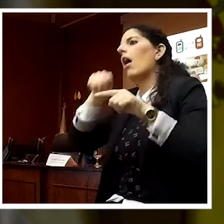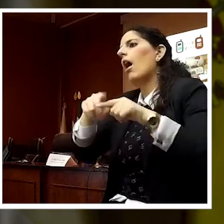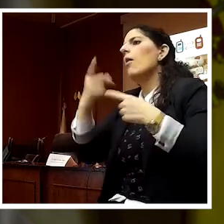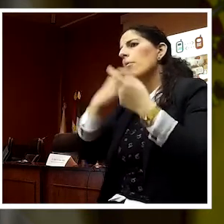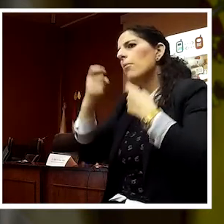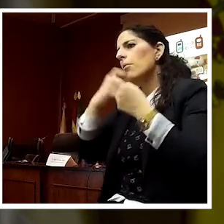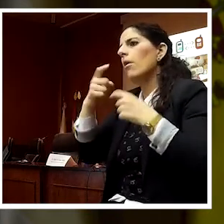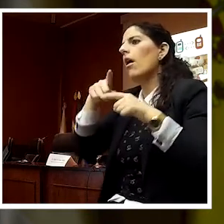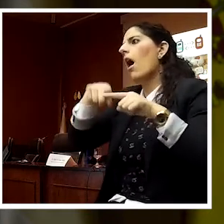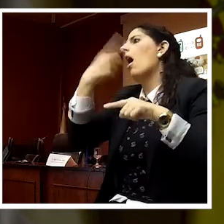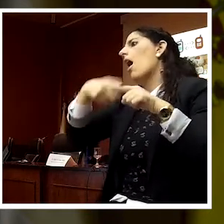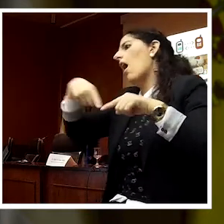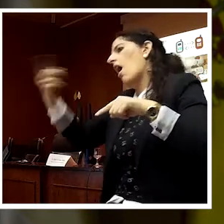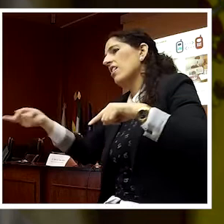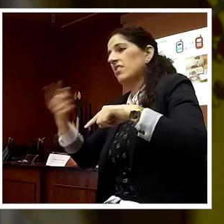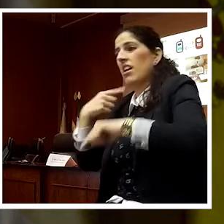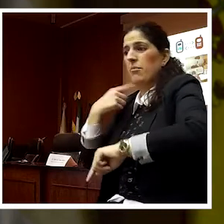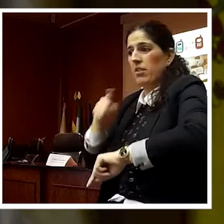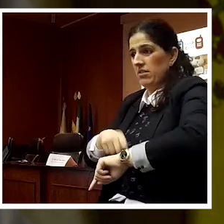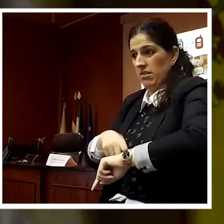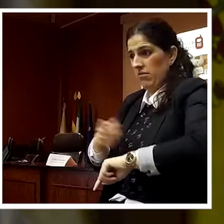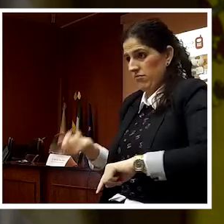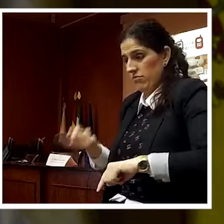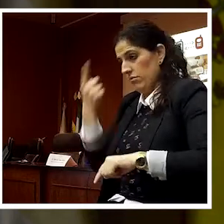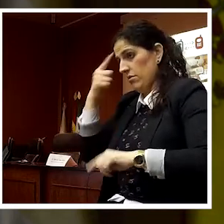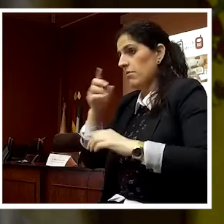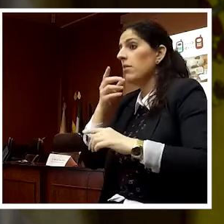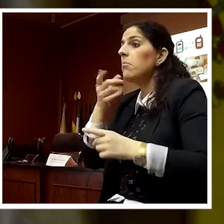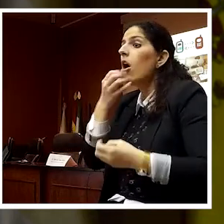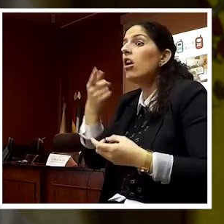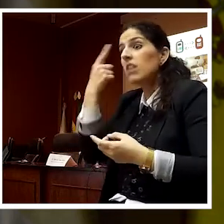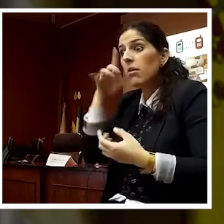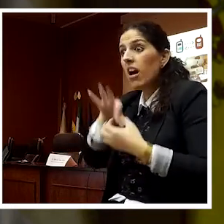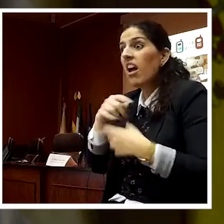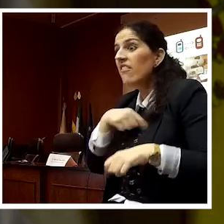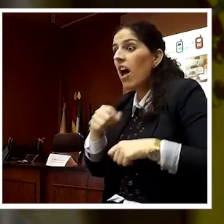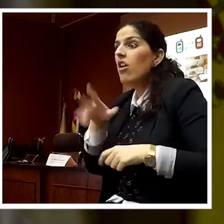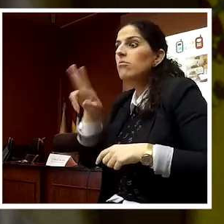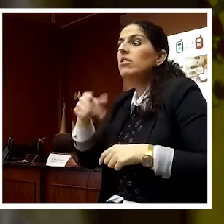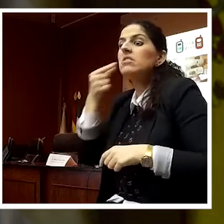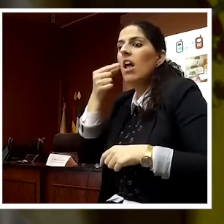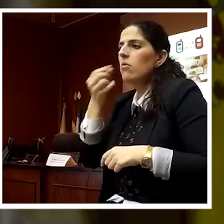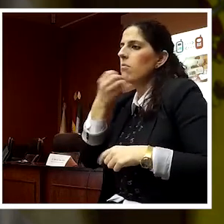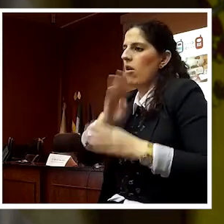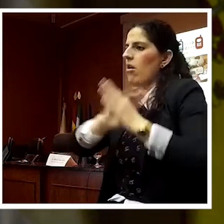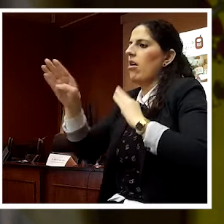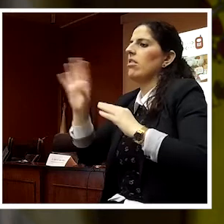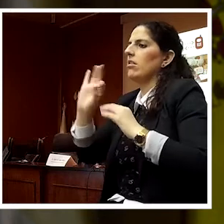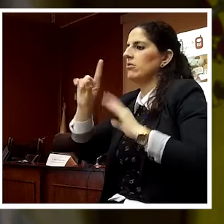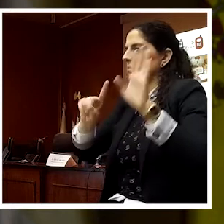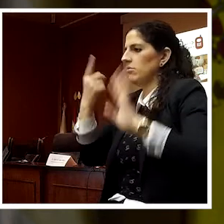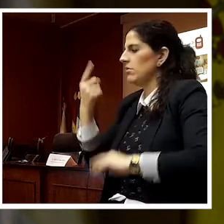labor magnífica, pero te vuelven a derivar al 061, ¿bien? Y hay un tiempo de